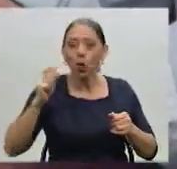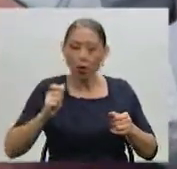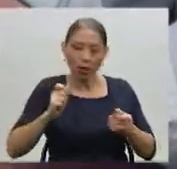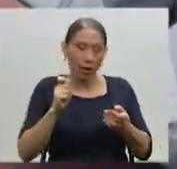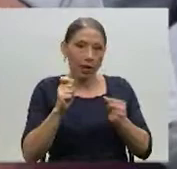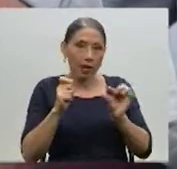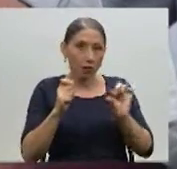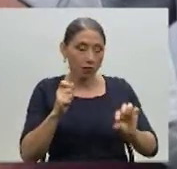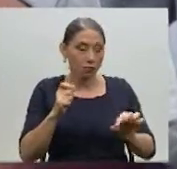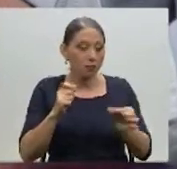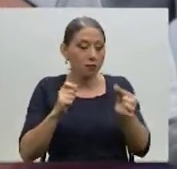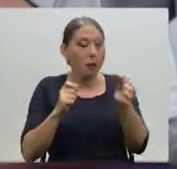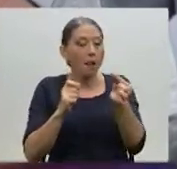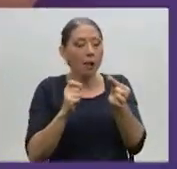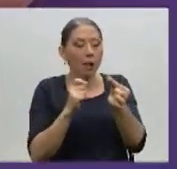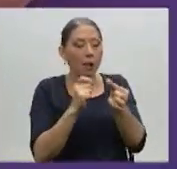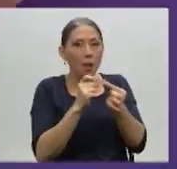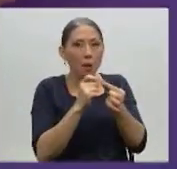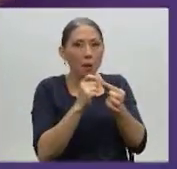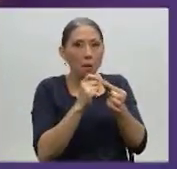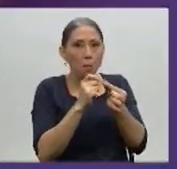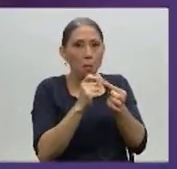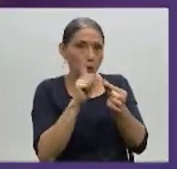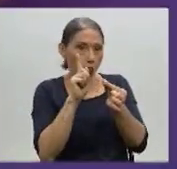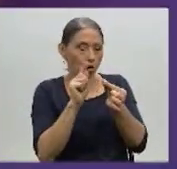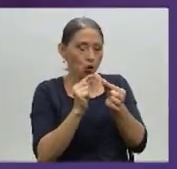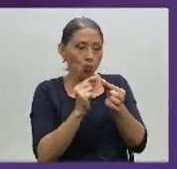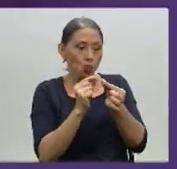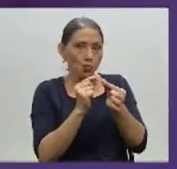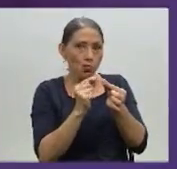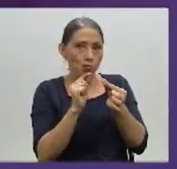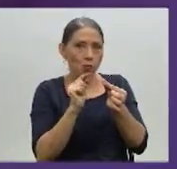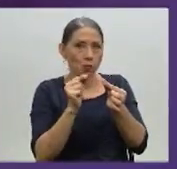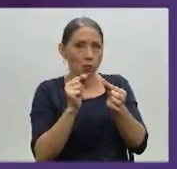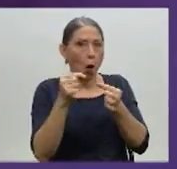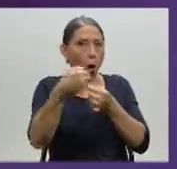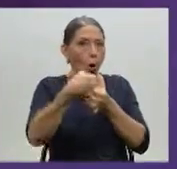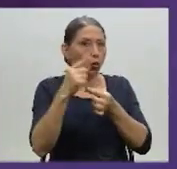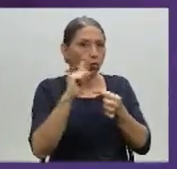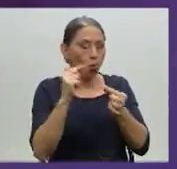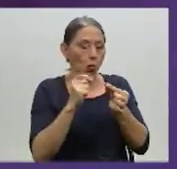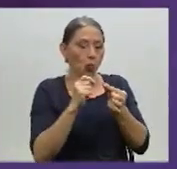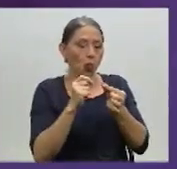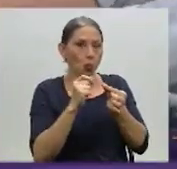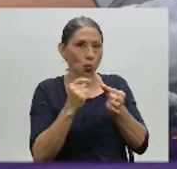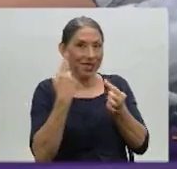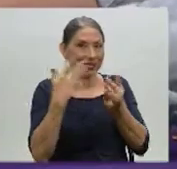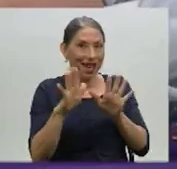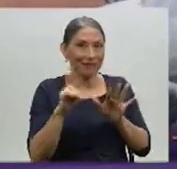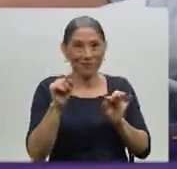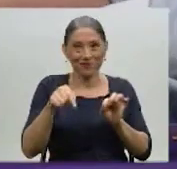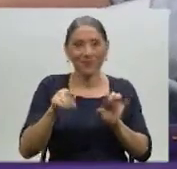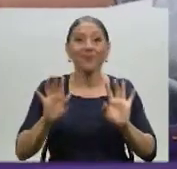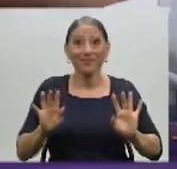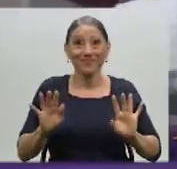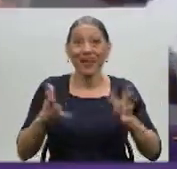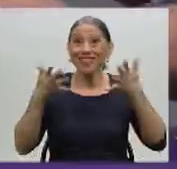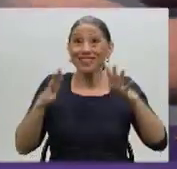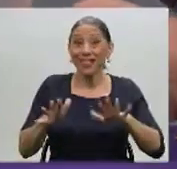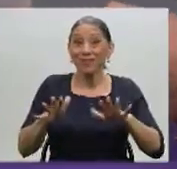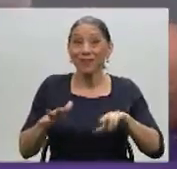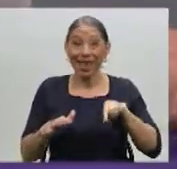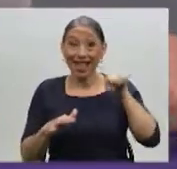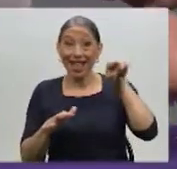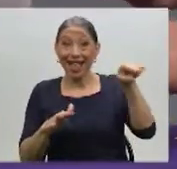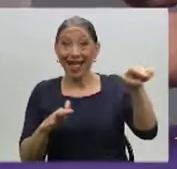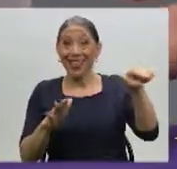de los lados del grano de maíz. De color negro, sí. Sí, aquí tenemos uno y ya está bien. Luis